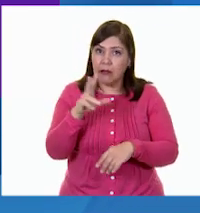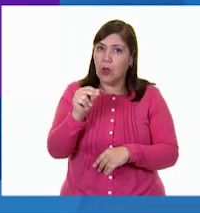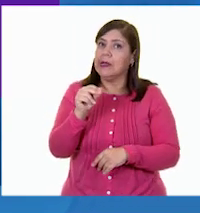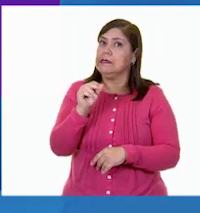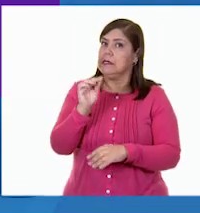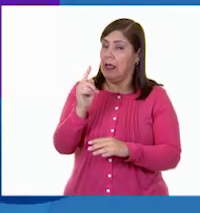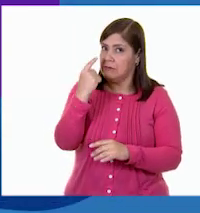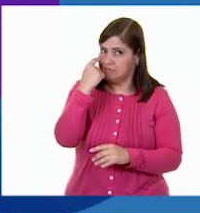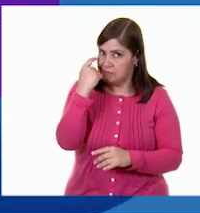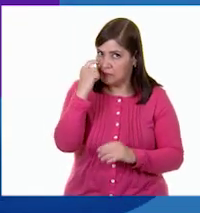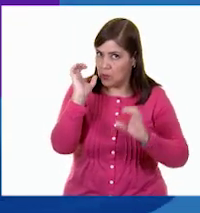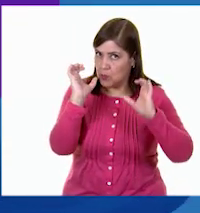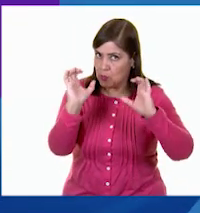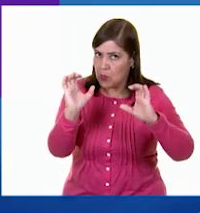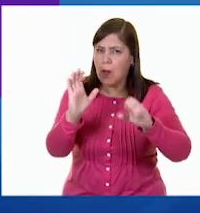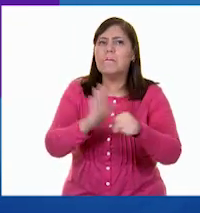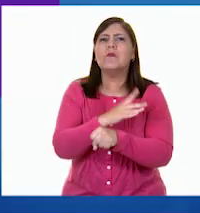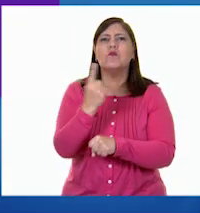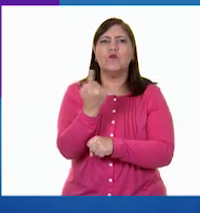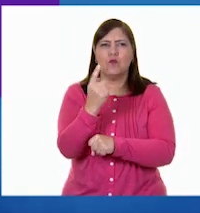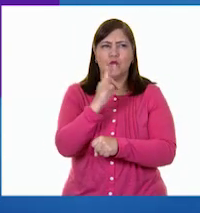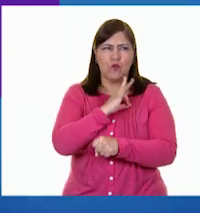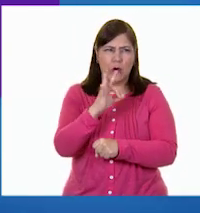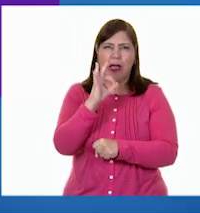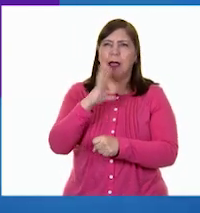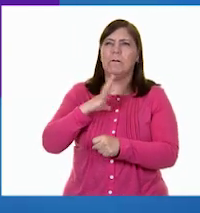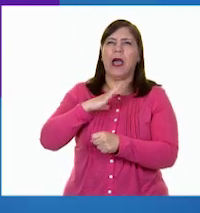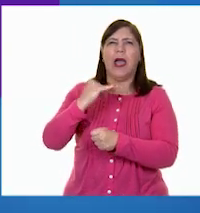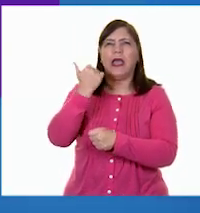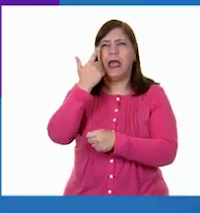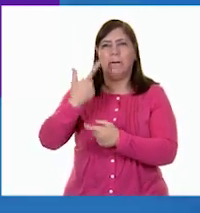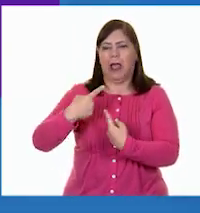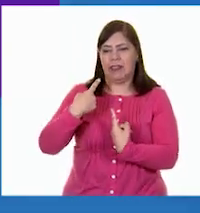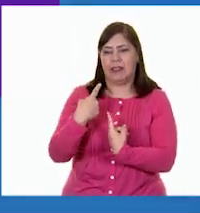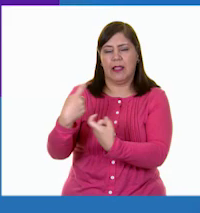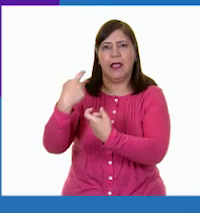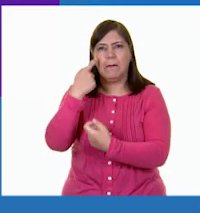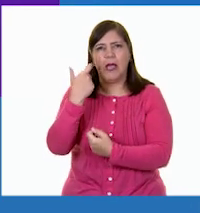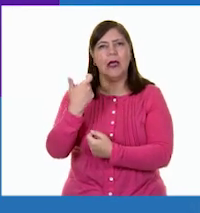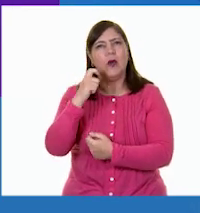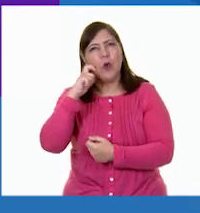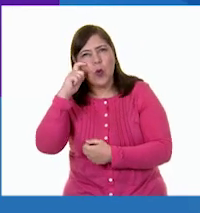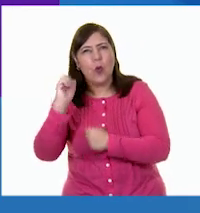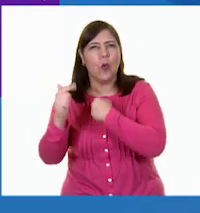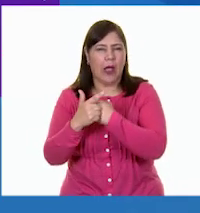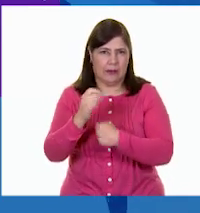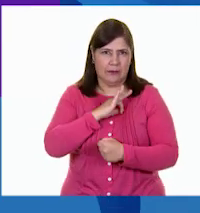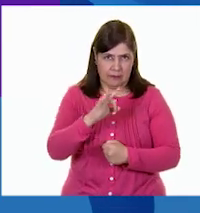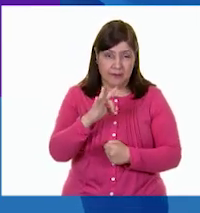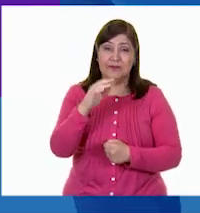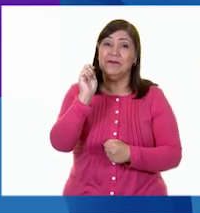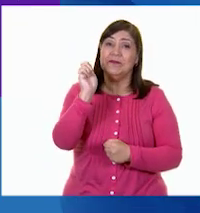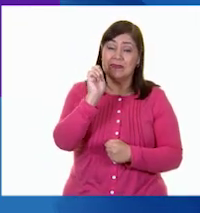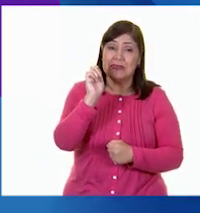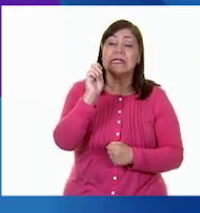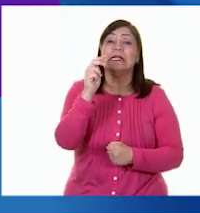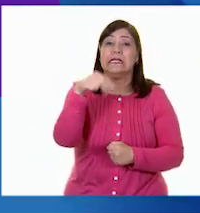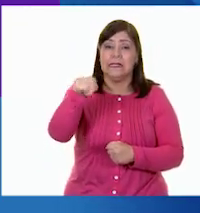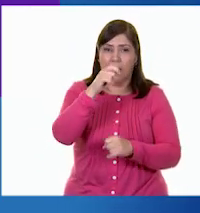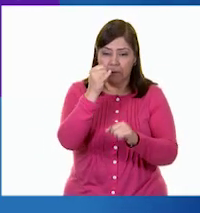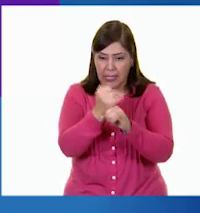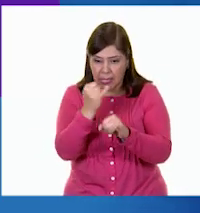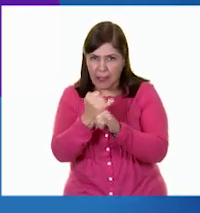mucho cuidado, ya que podrías ser víctima de extorsión sexual. Si alguien utiliza los medios digitales para